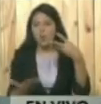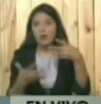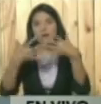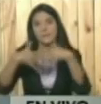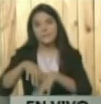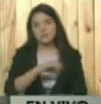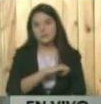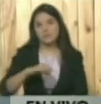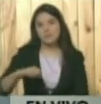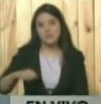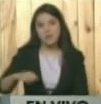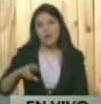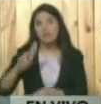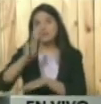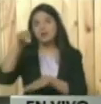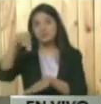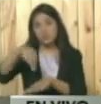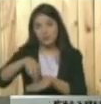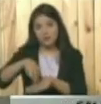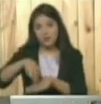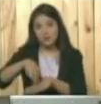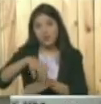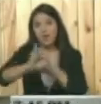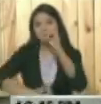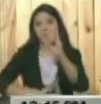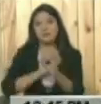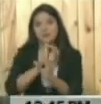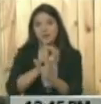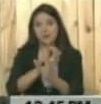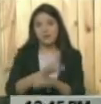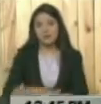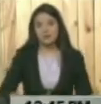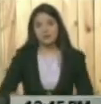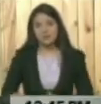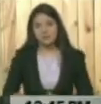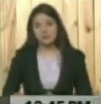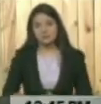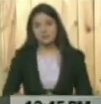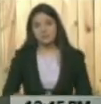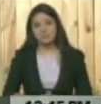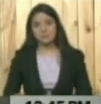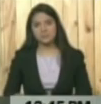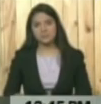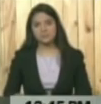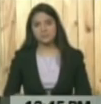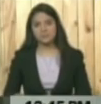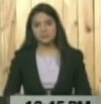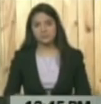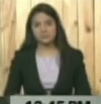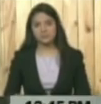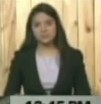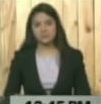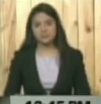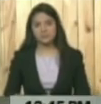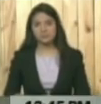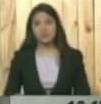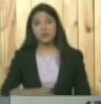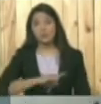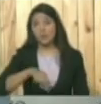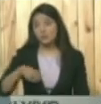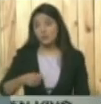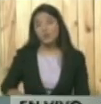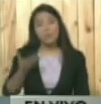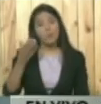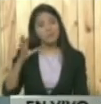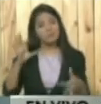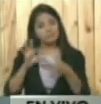privado, nacional e internacional. En ese sentido, hemos hecho importantes